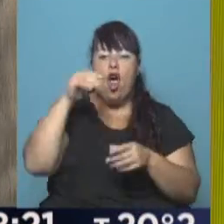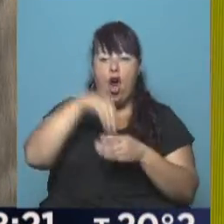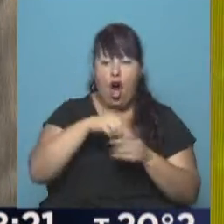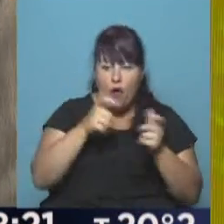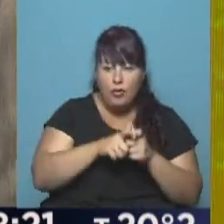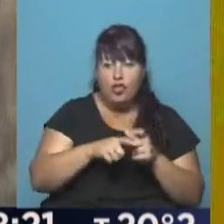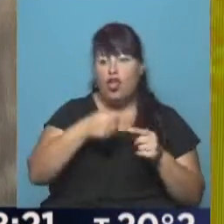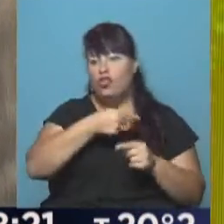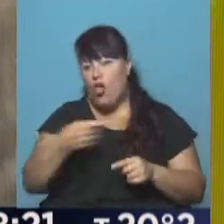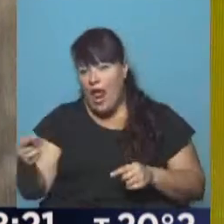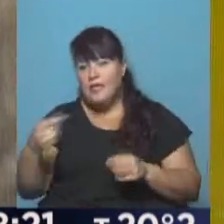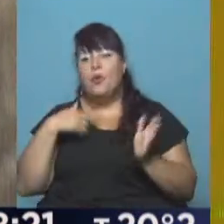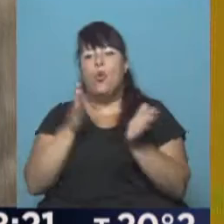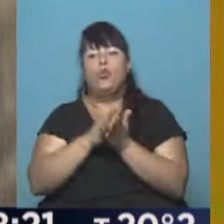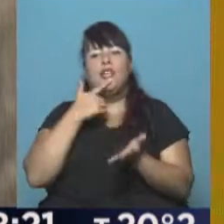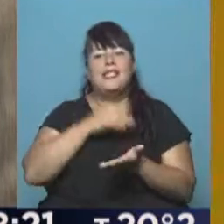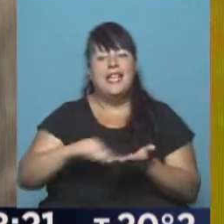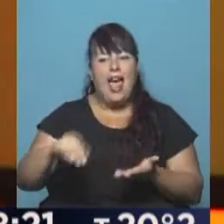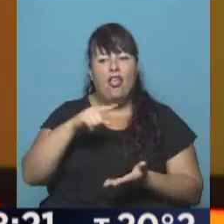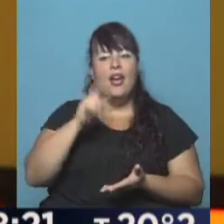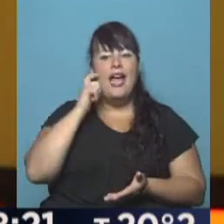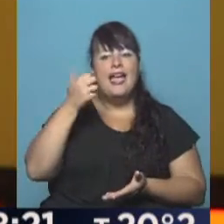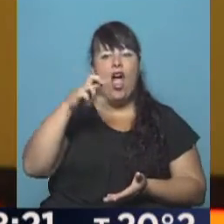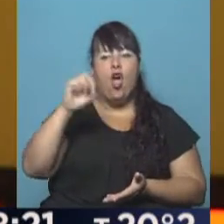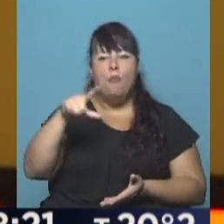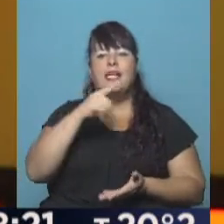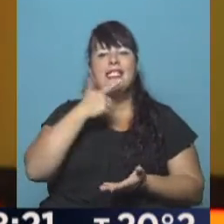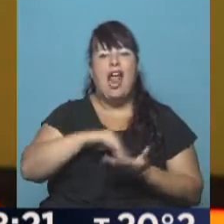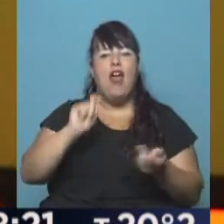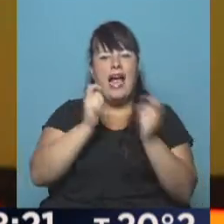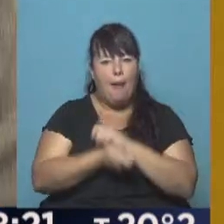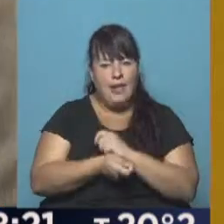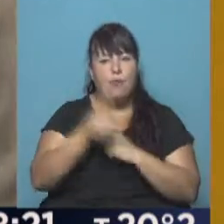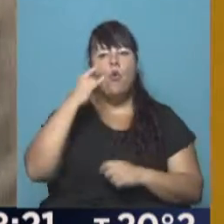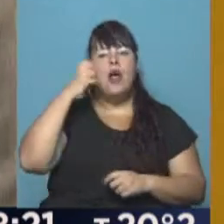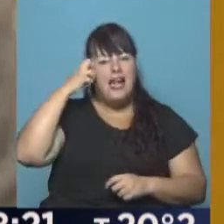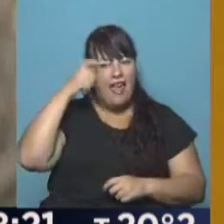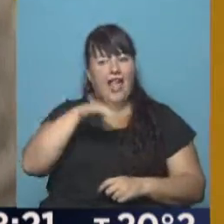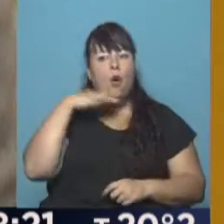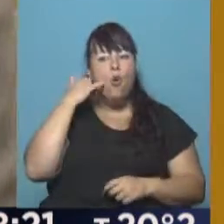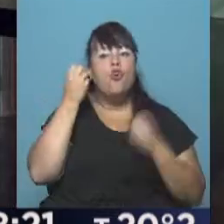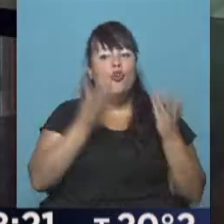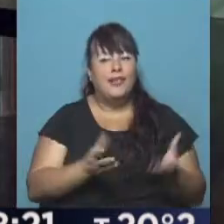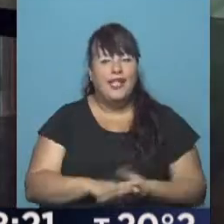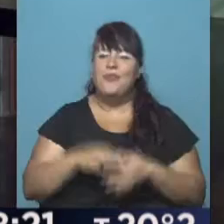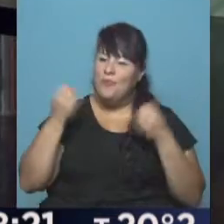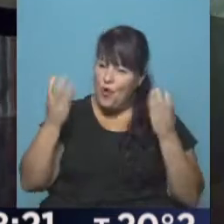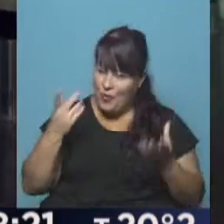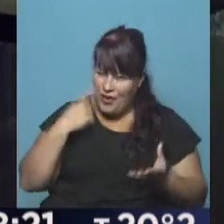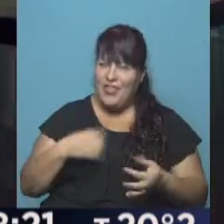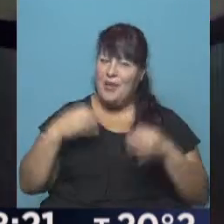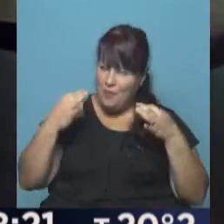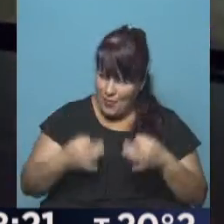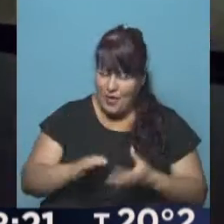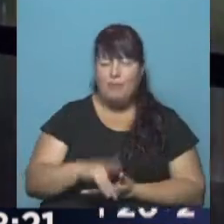durante toda la semana estamos junto a la senadora hace el viaje a copó senadora de cambiemos senadora de la unión cívica radical de jujuy como le va muy buenos días muy